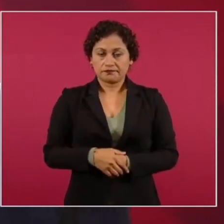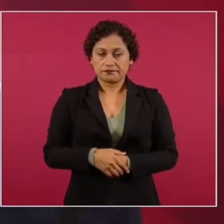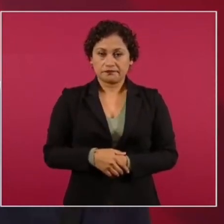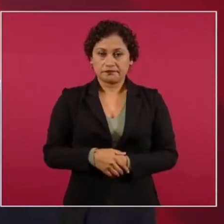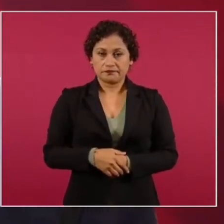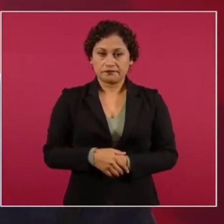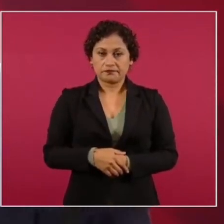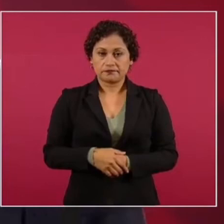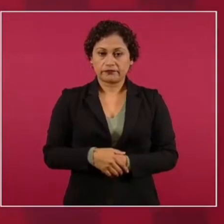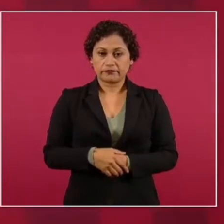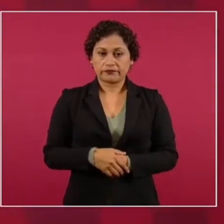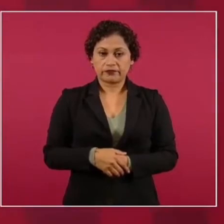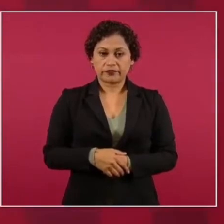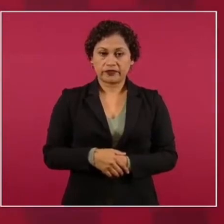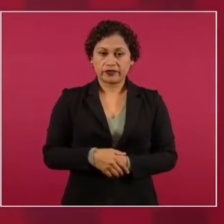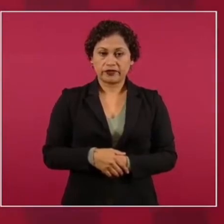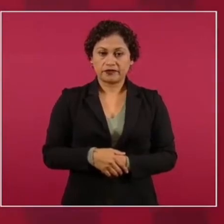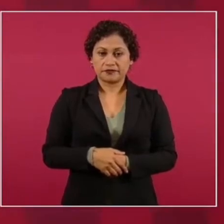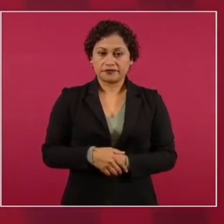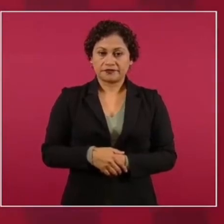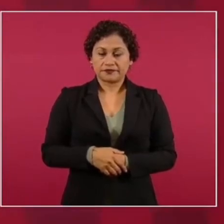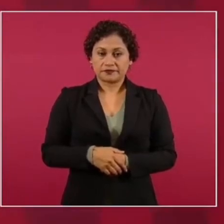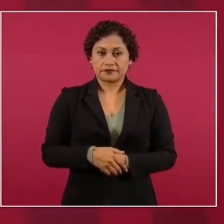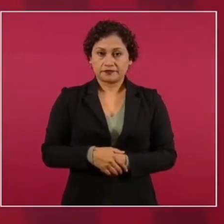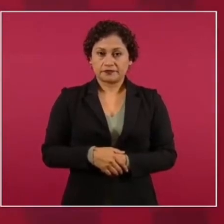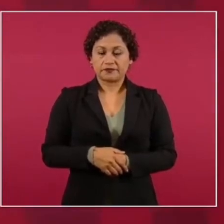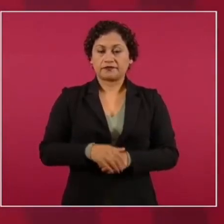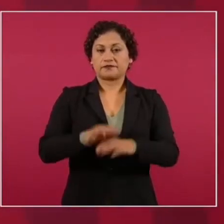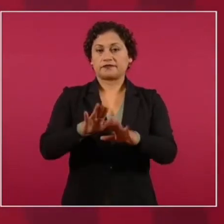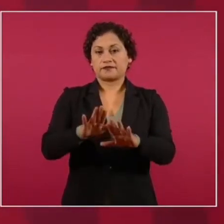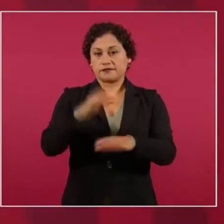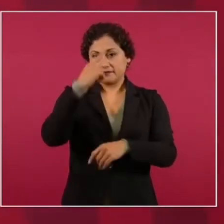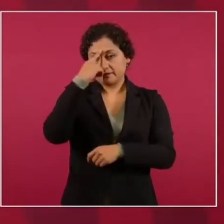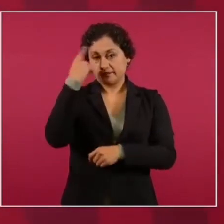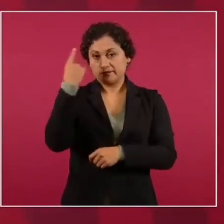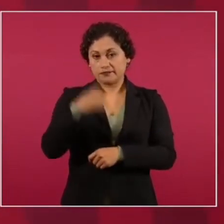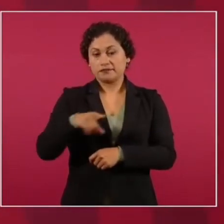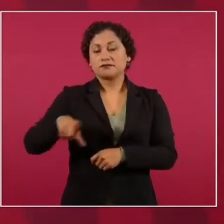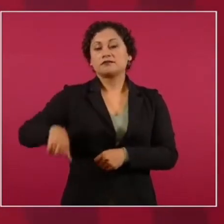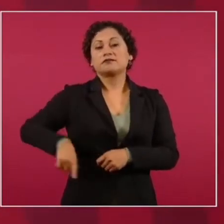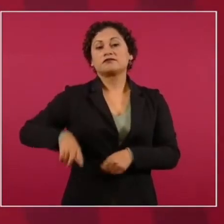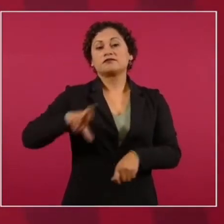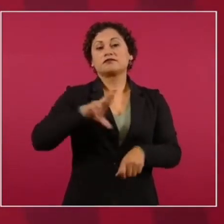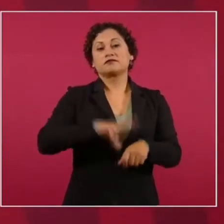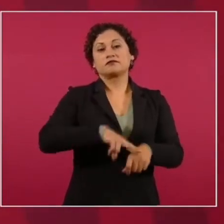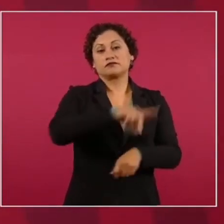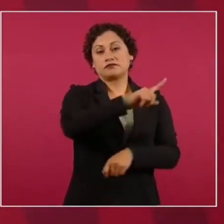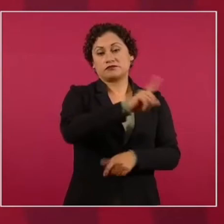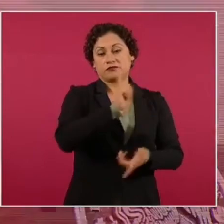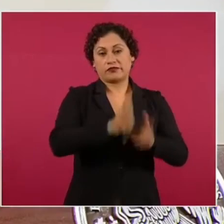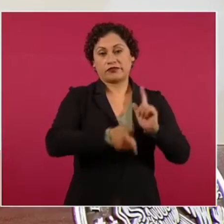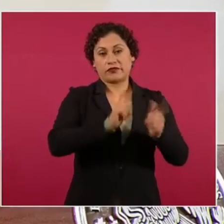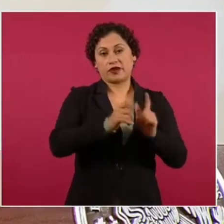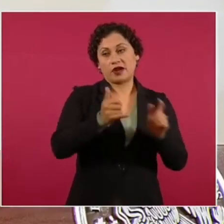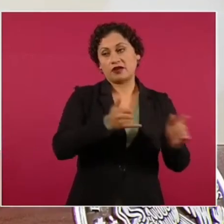para que no le vaya a hablar el gobernador de Texas, es que ahora andan en campaña.